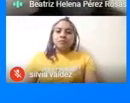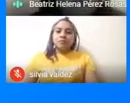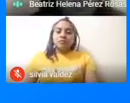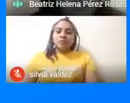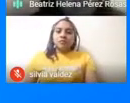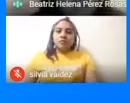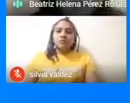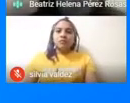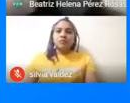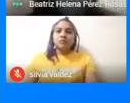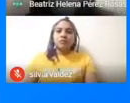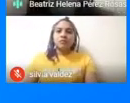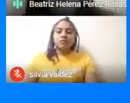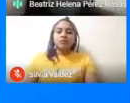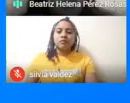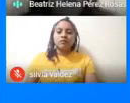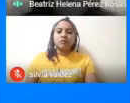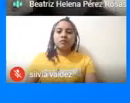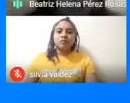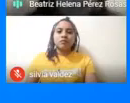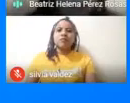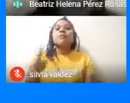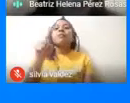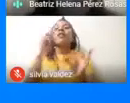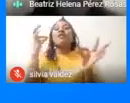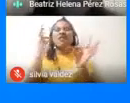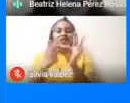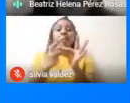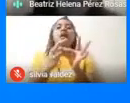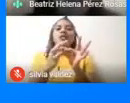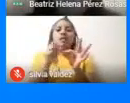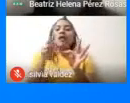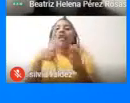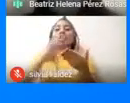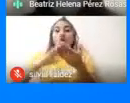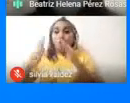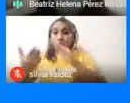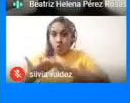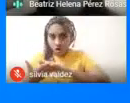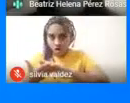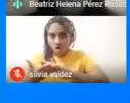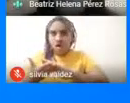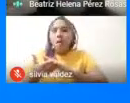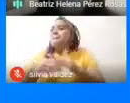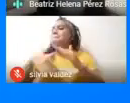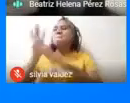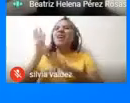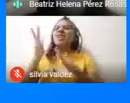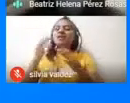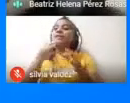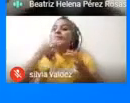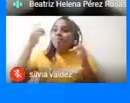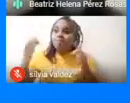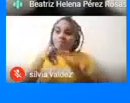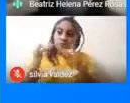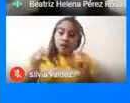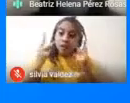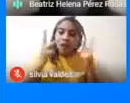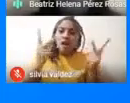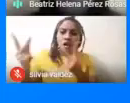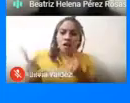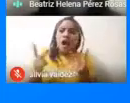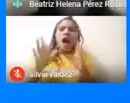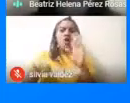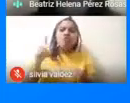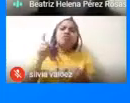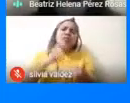Y unos enfoques basados más en la comunidad, basados más en la realidad, algunos son muy de corto